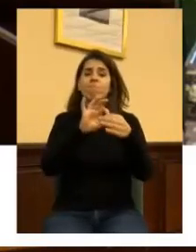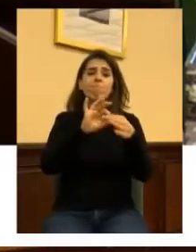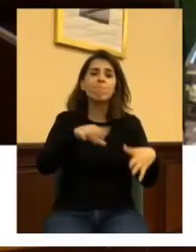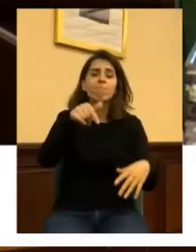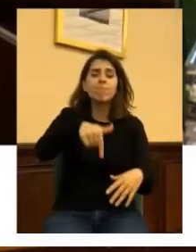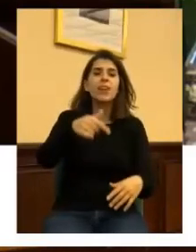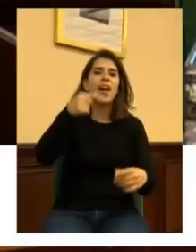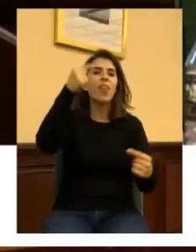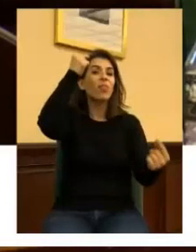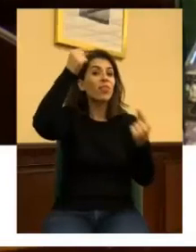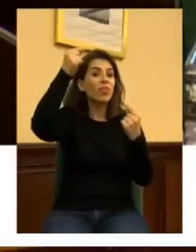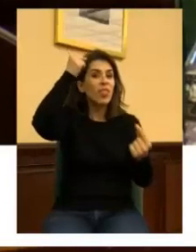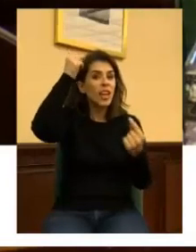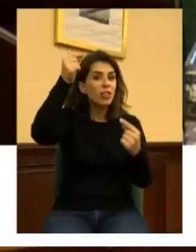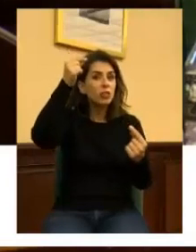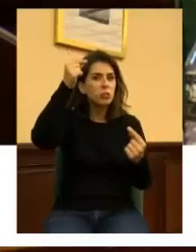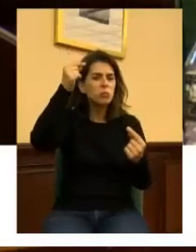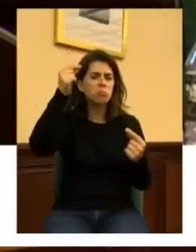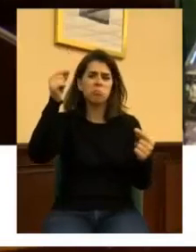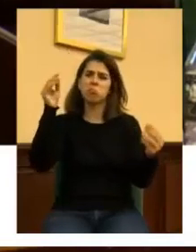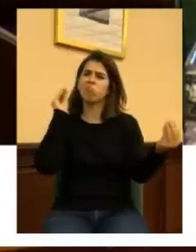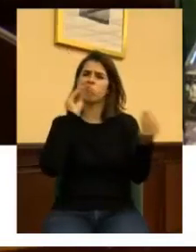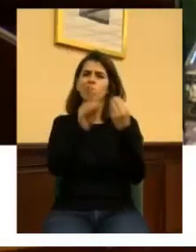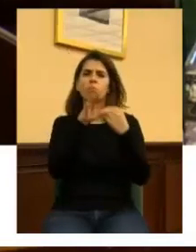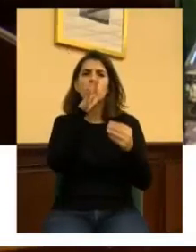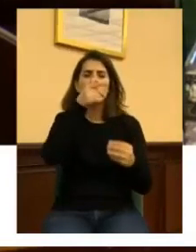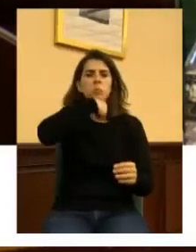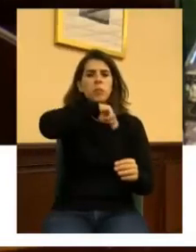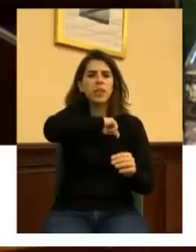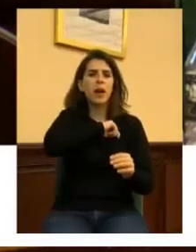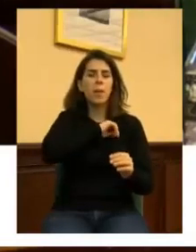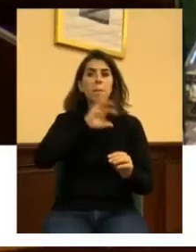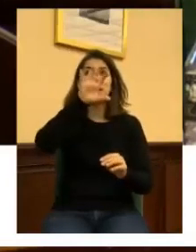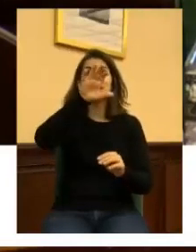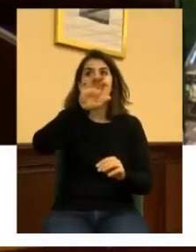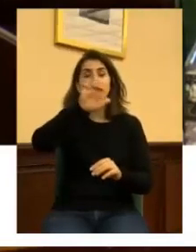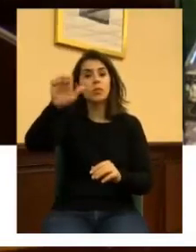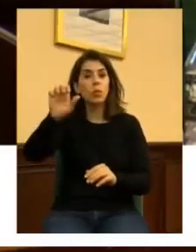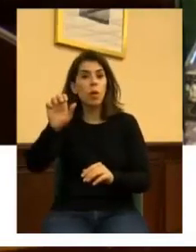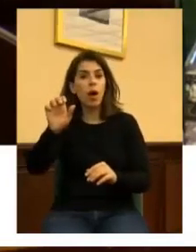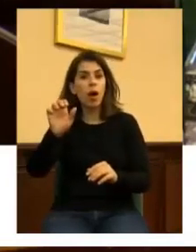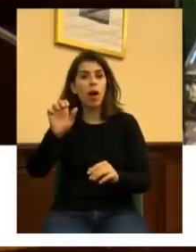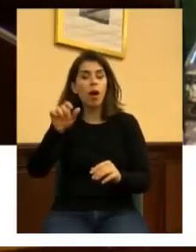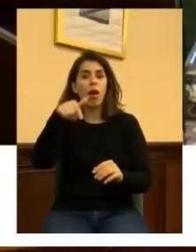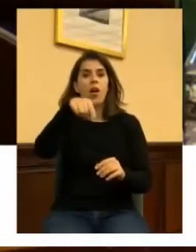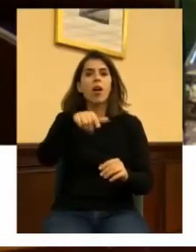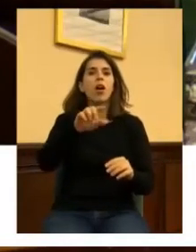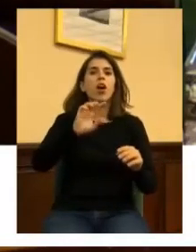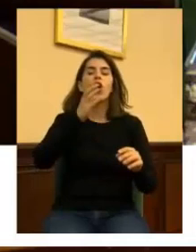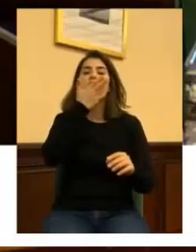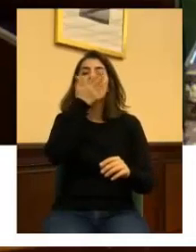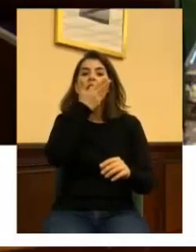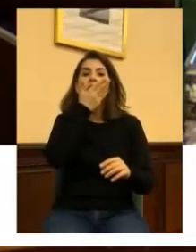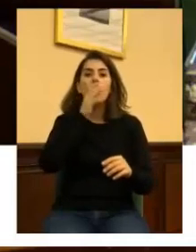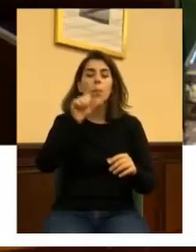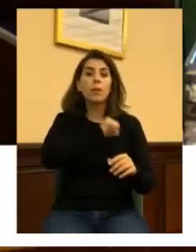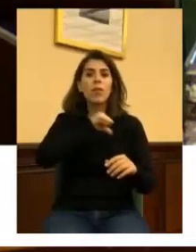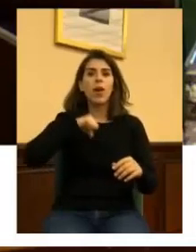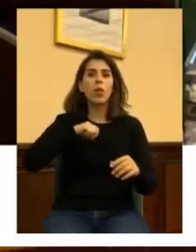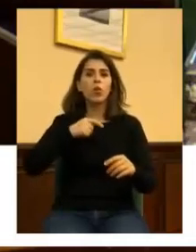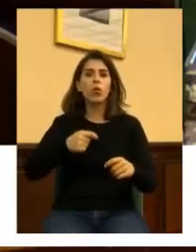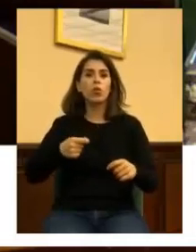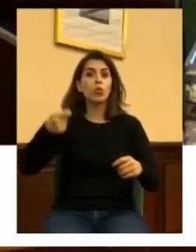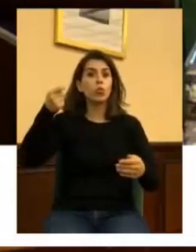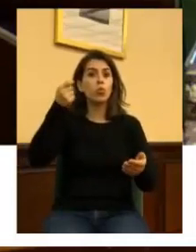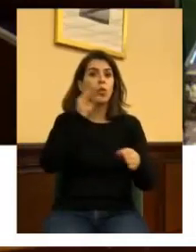datos, teniendo en cuenta que España es el segundo país de la Unión Europea con más colegios privados subvencionados, solamente